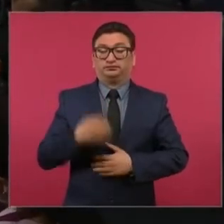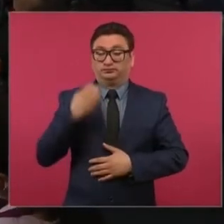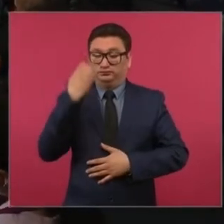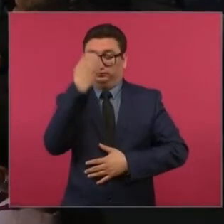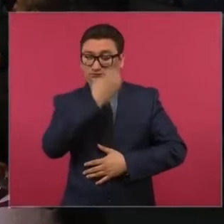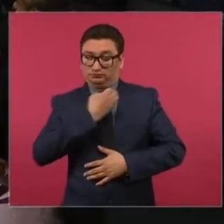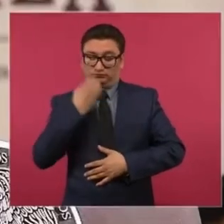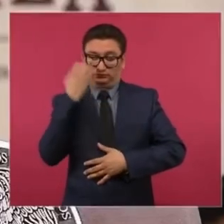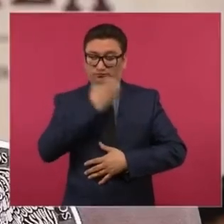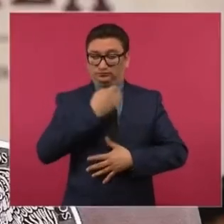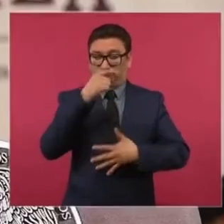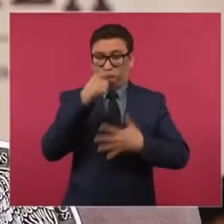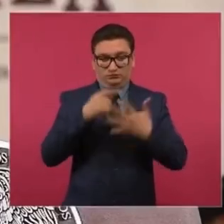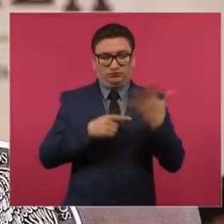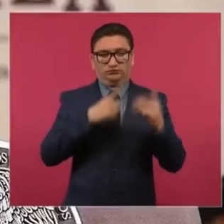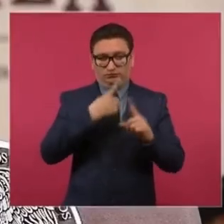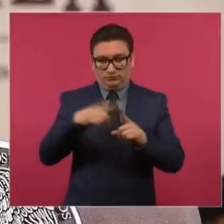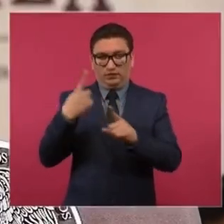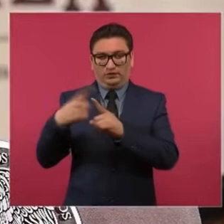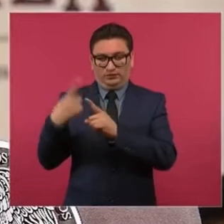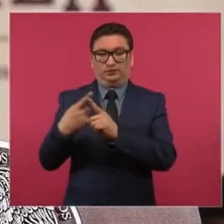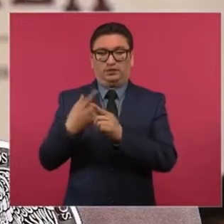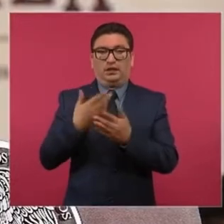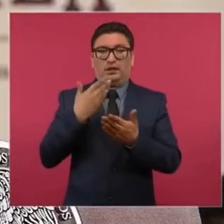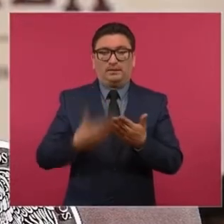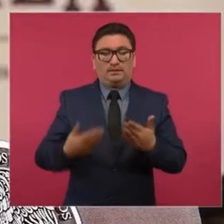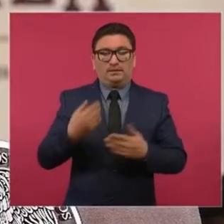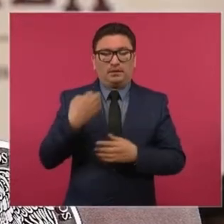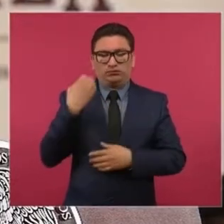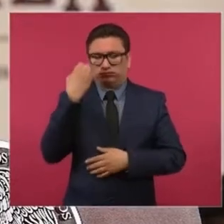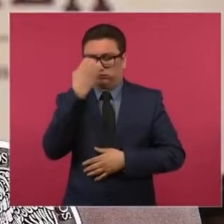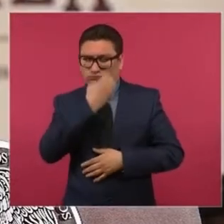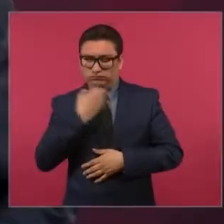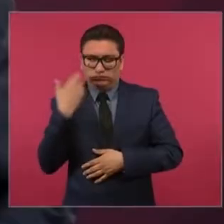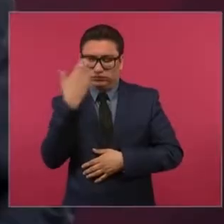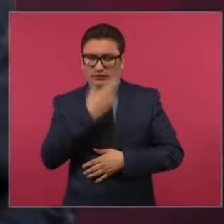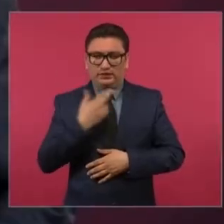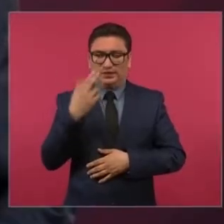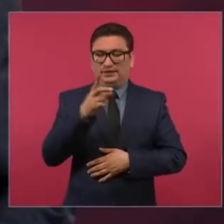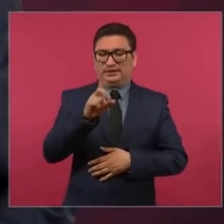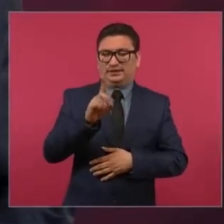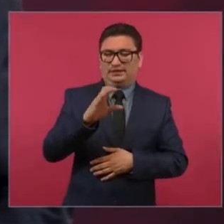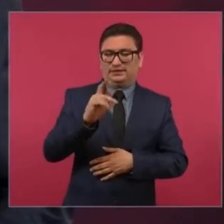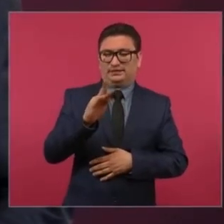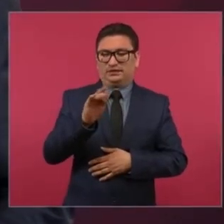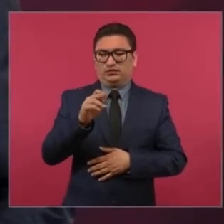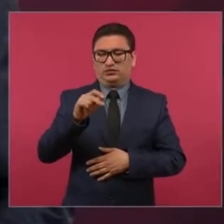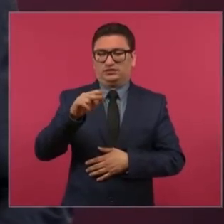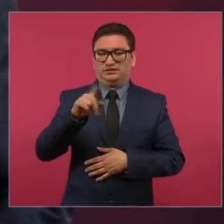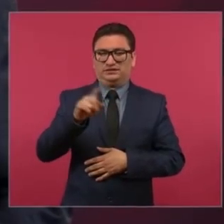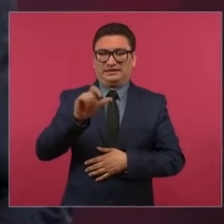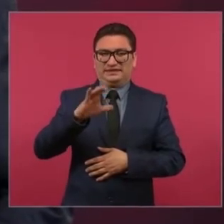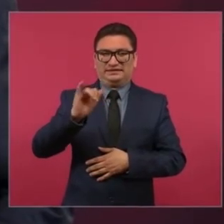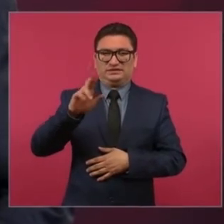análisis actualmente para superar la descarbonización, o sea, el